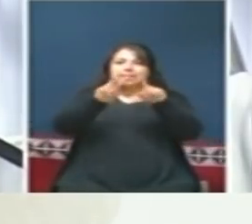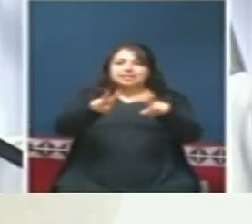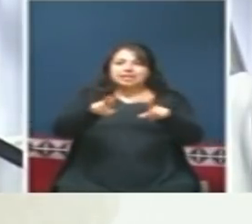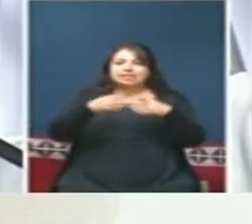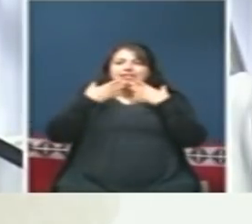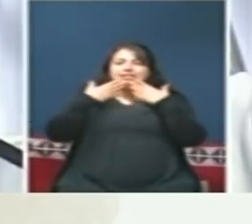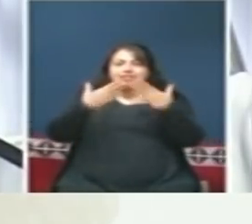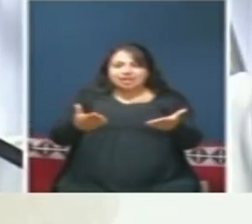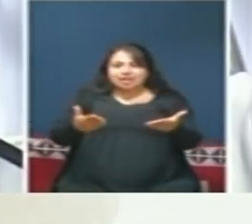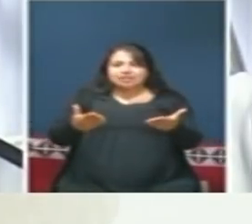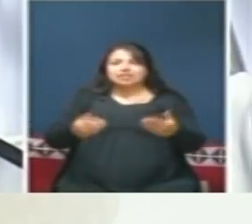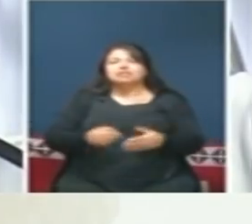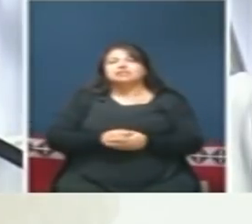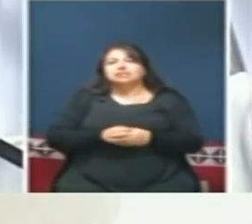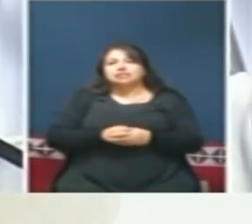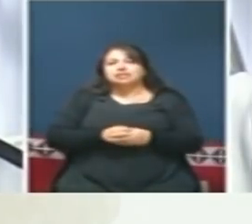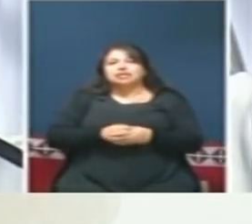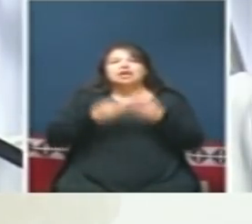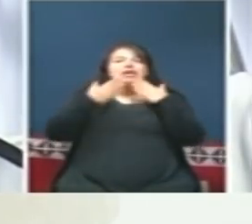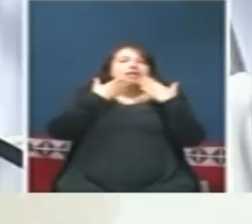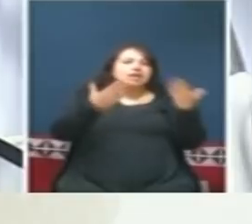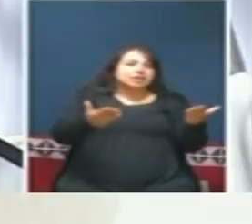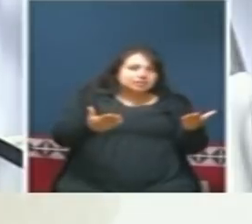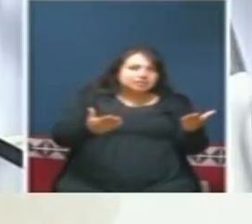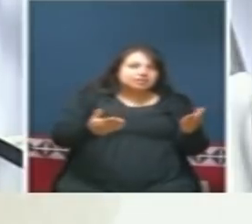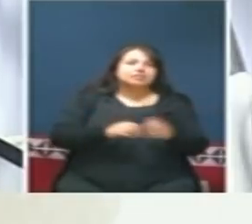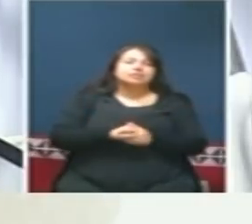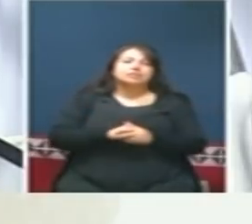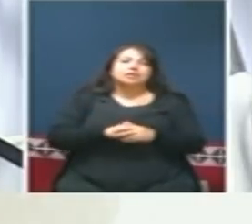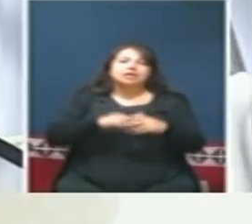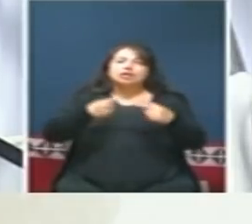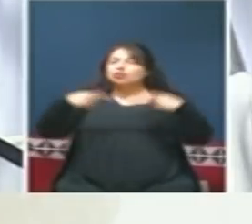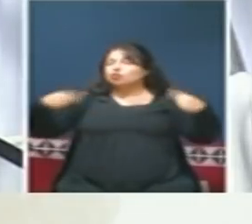los requerimientos propios de este evento.